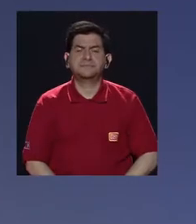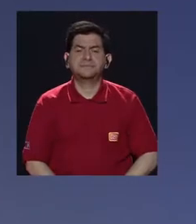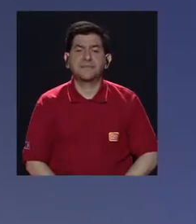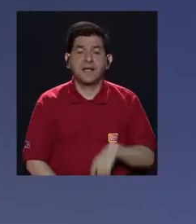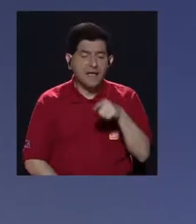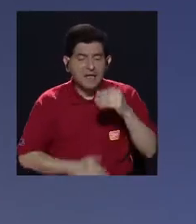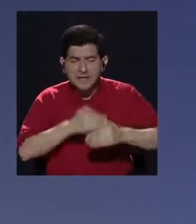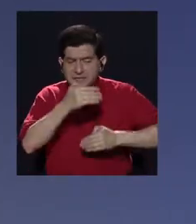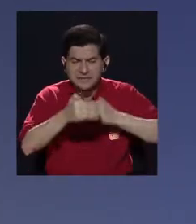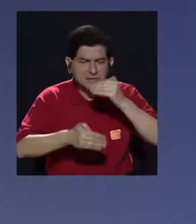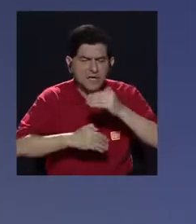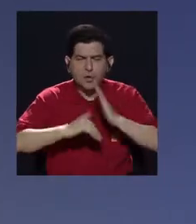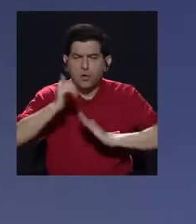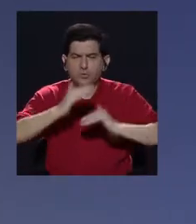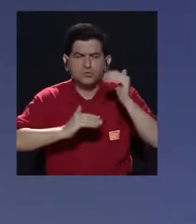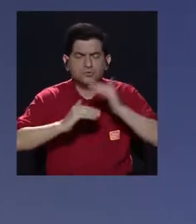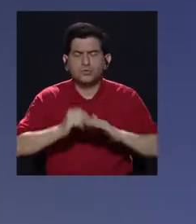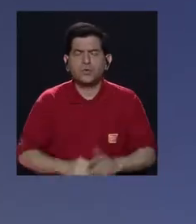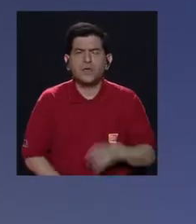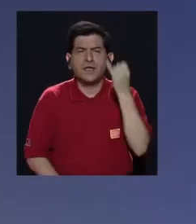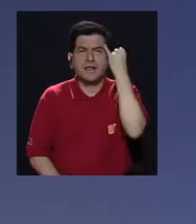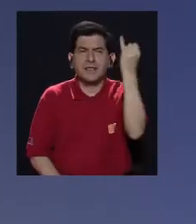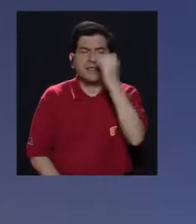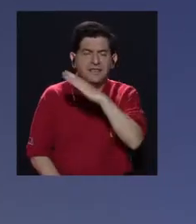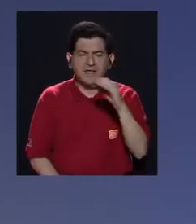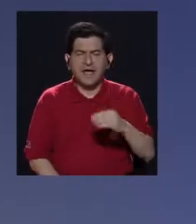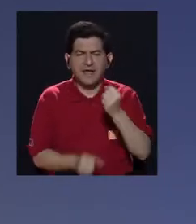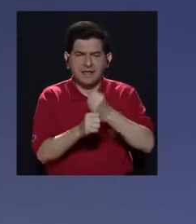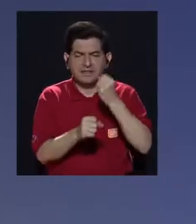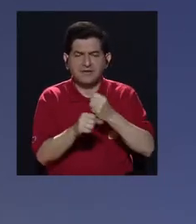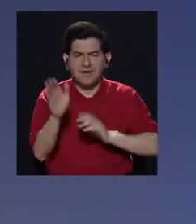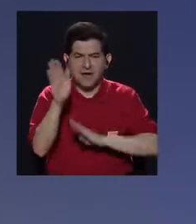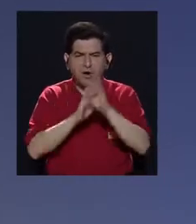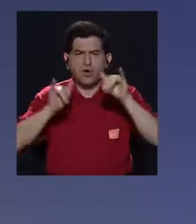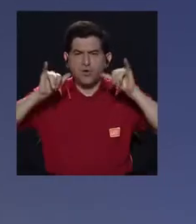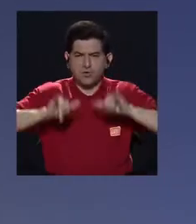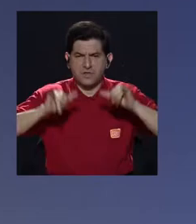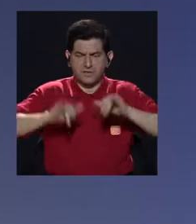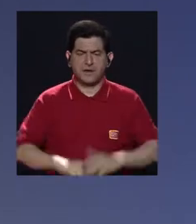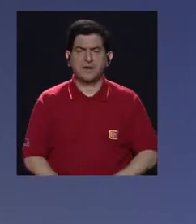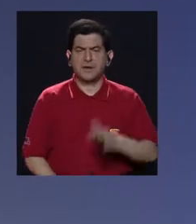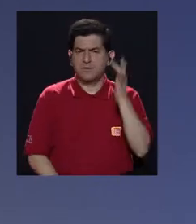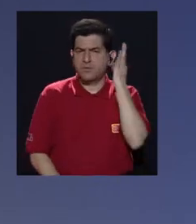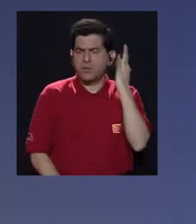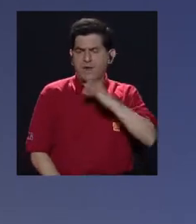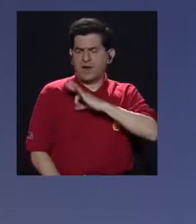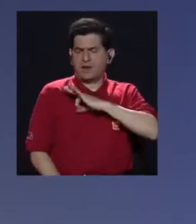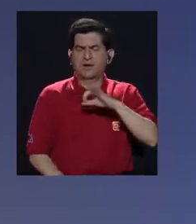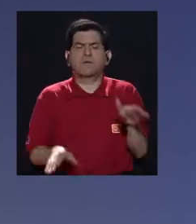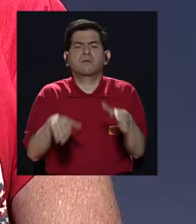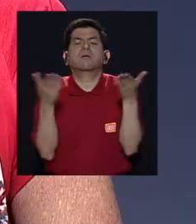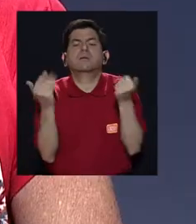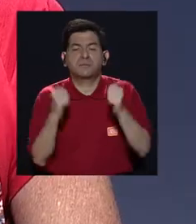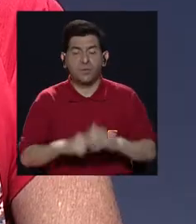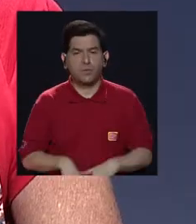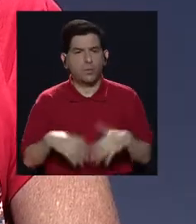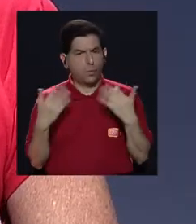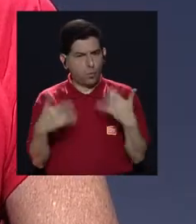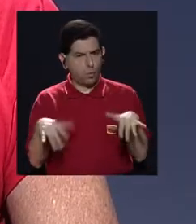camino de la construcción de un concepto y el trabajo de desarrollo sostenible que ha ganado la mujer